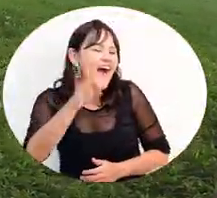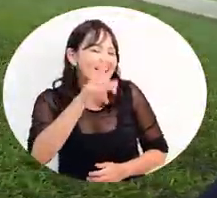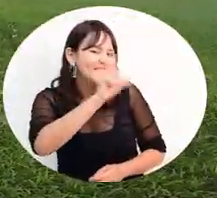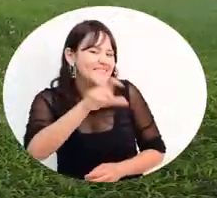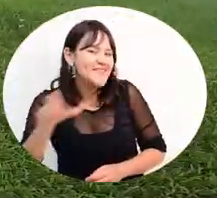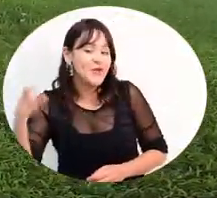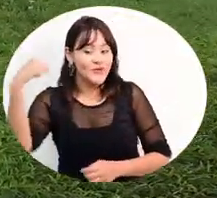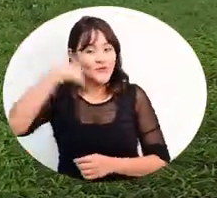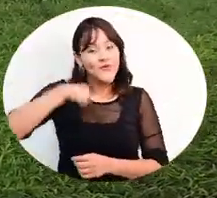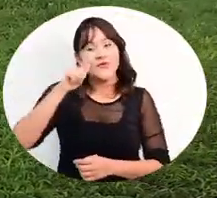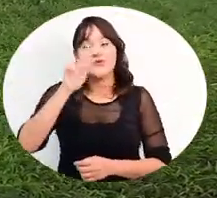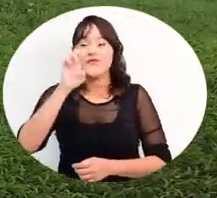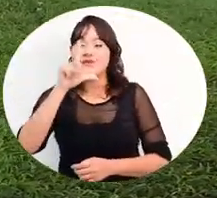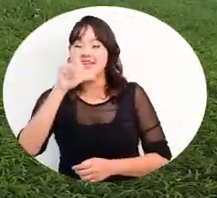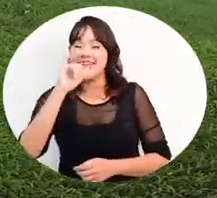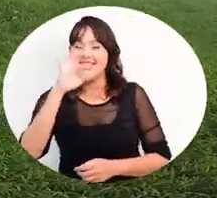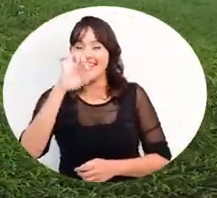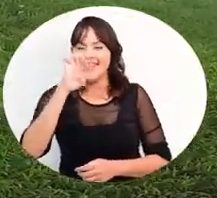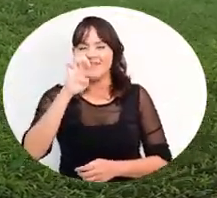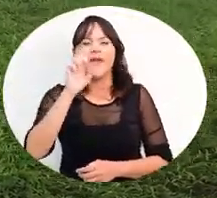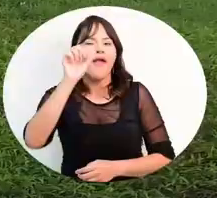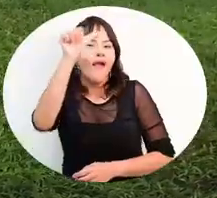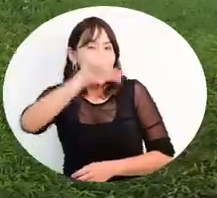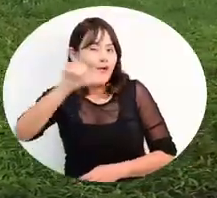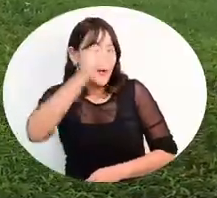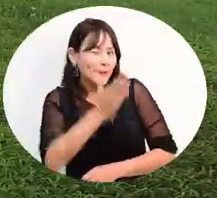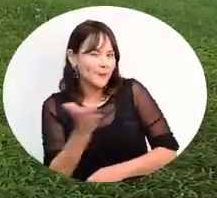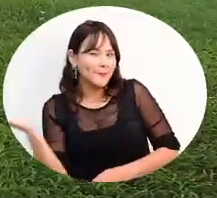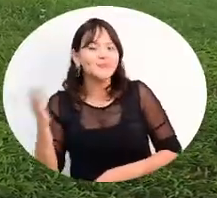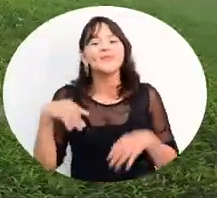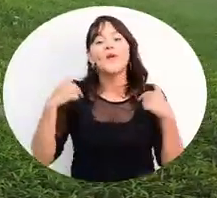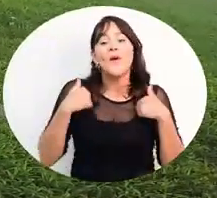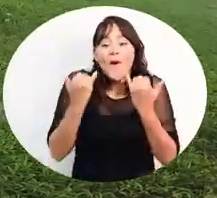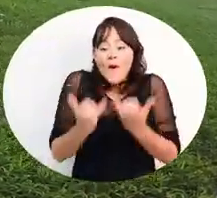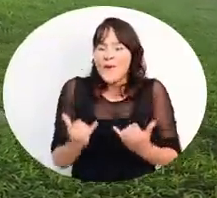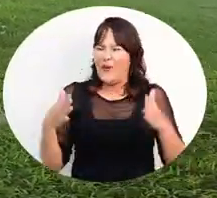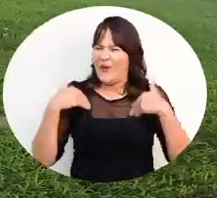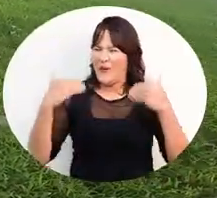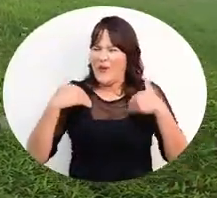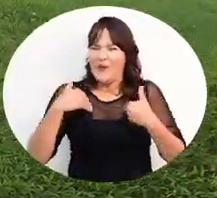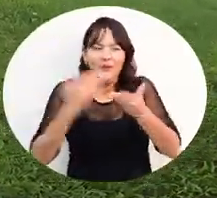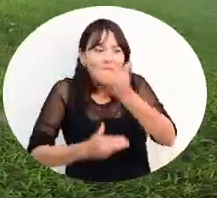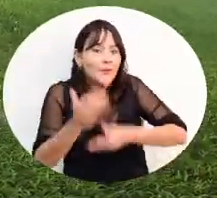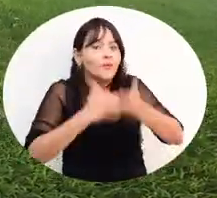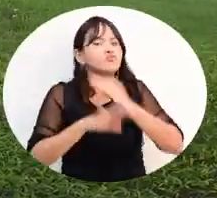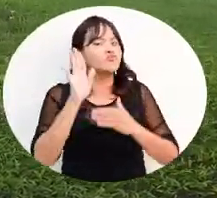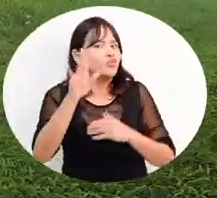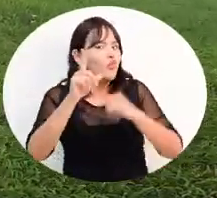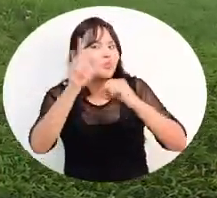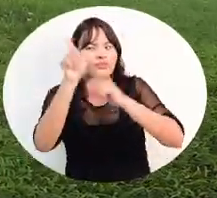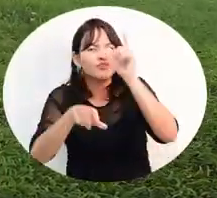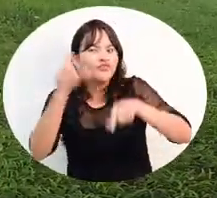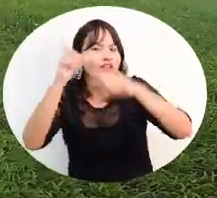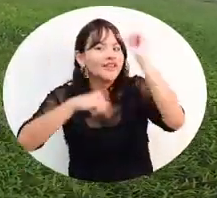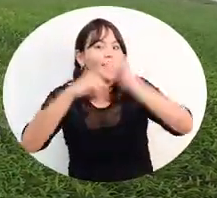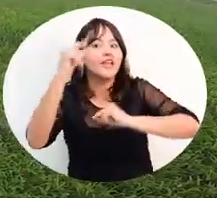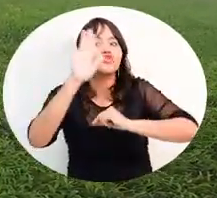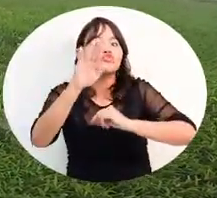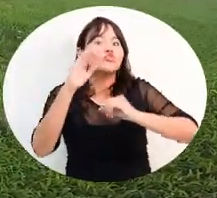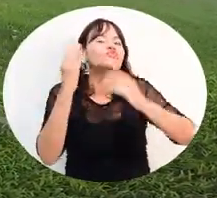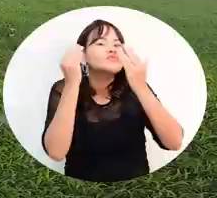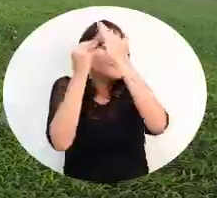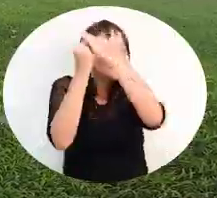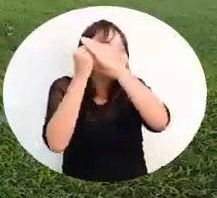gente! Soy Felipe Manco, arroba el Manco Felipe, y para mí es un placer poder compartir con las estrellas Unimagdalena Saber